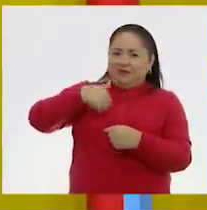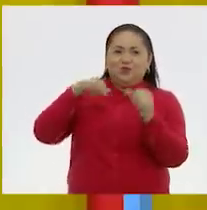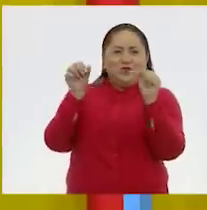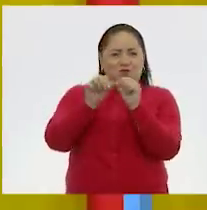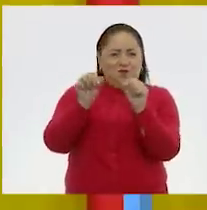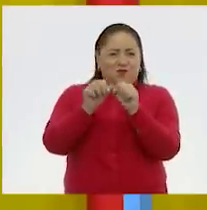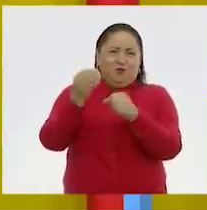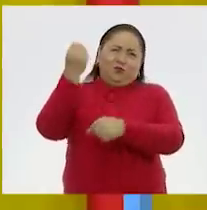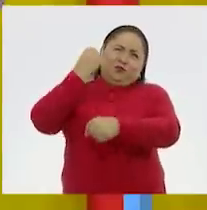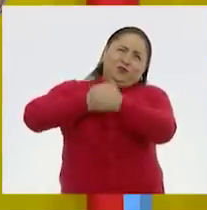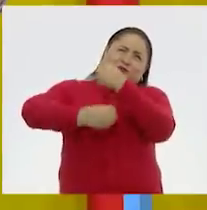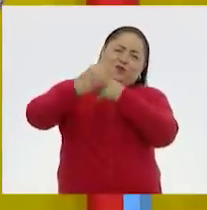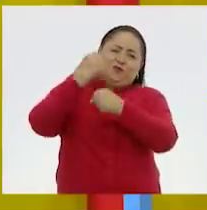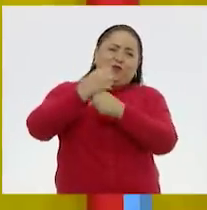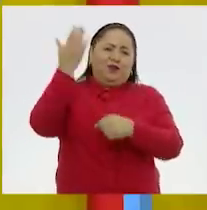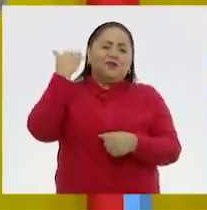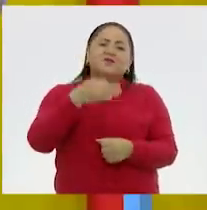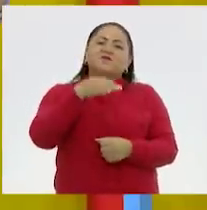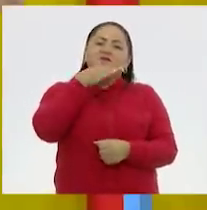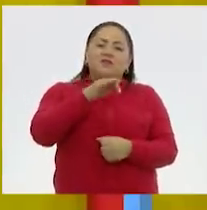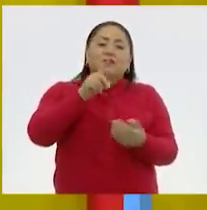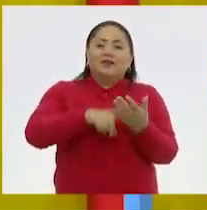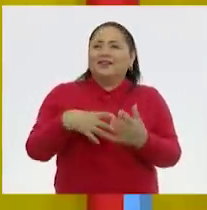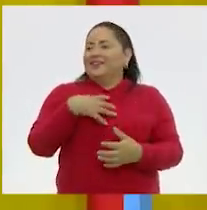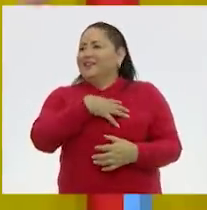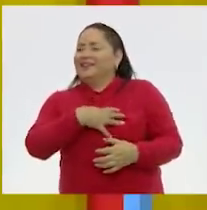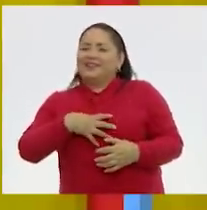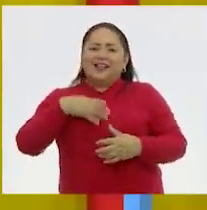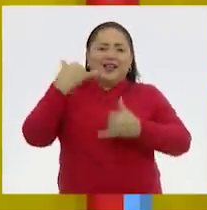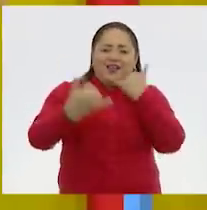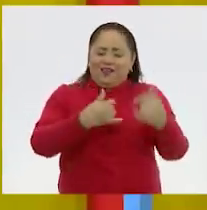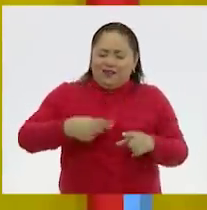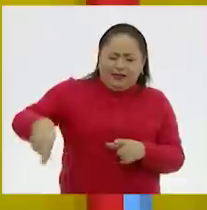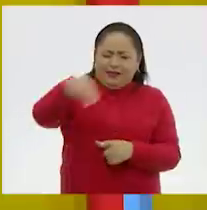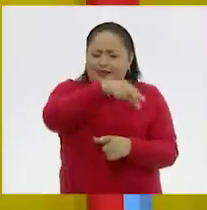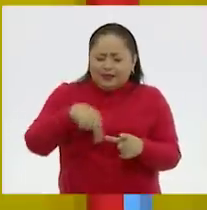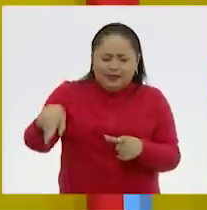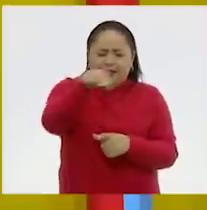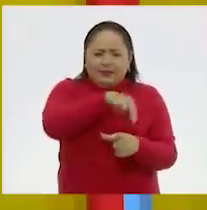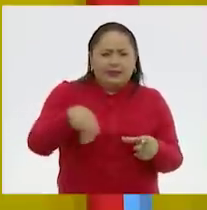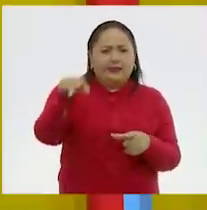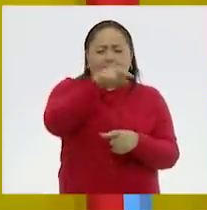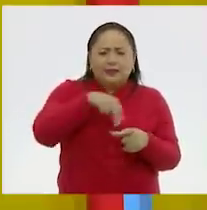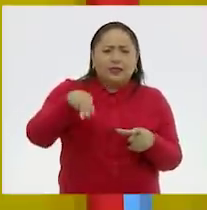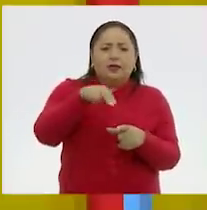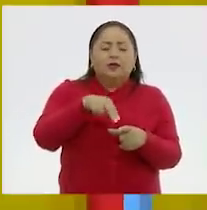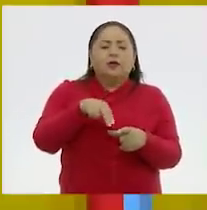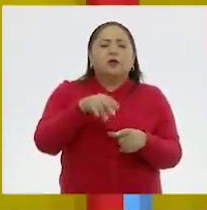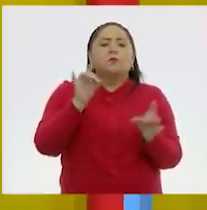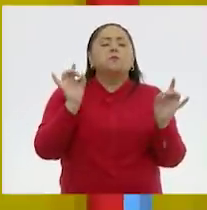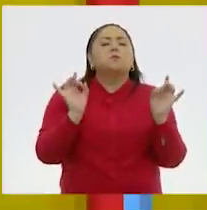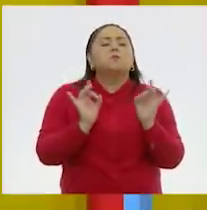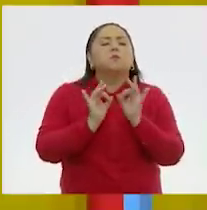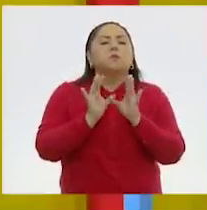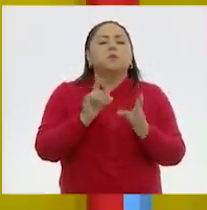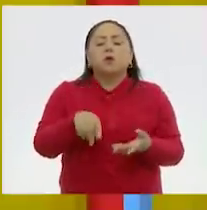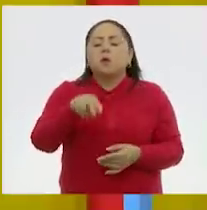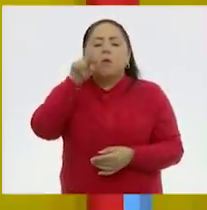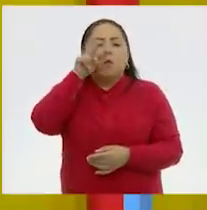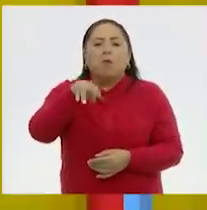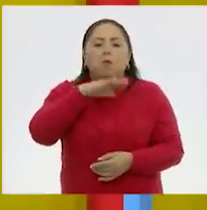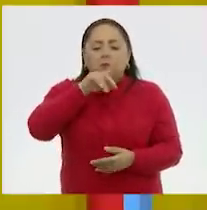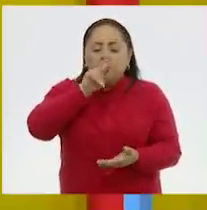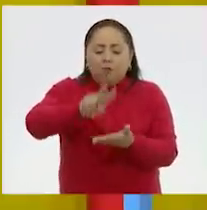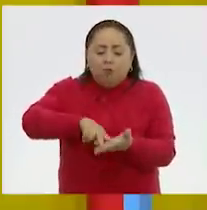sobrinos hace muchos años en una fiesta. Estaba tan contento que se puso a correr, a correr, a correr, a correr alrededor. Y en una de esas no se dio cuenta,